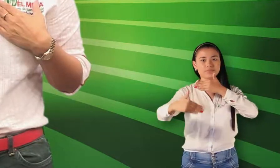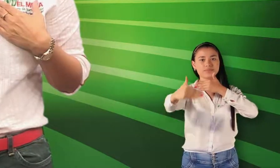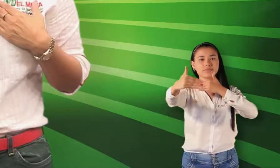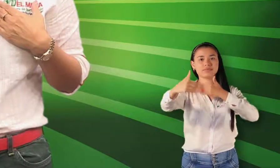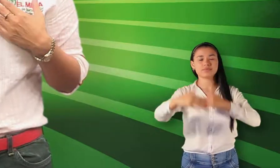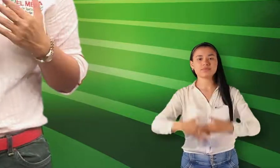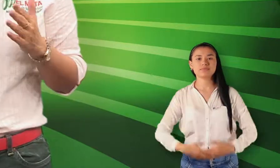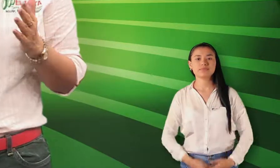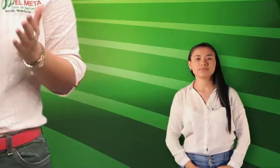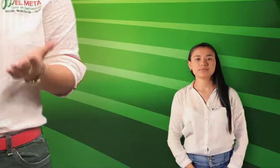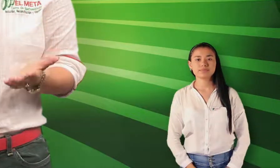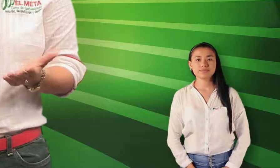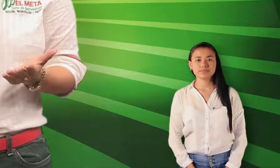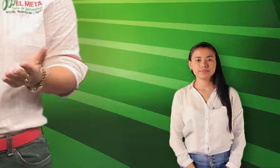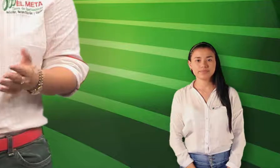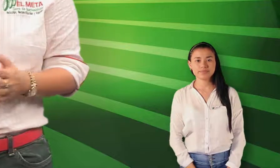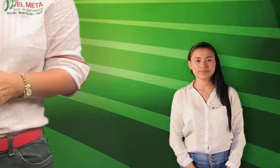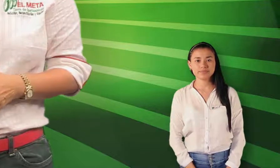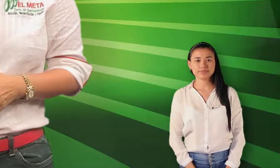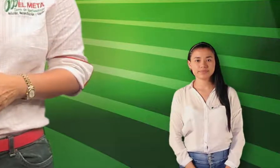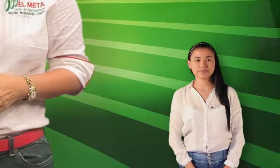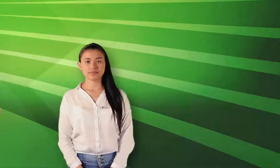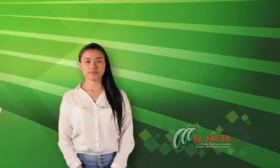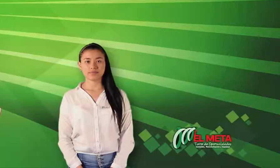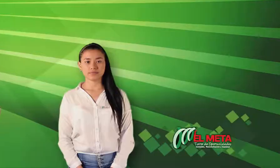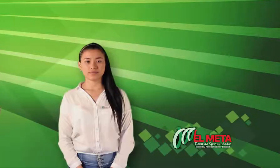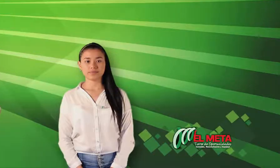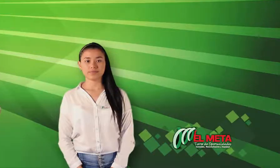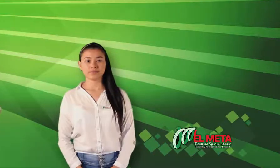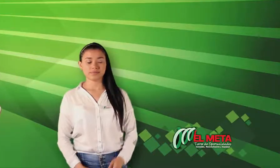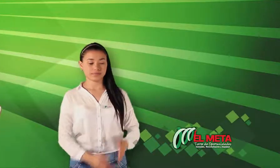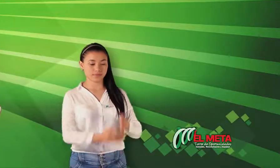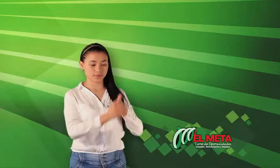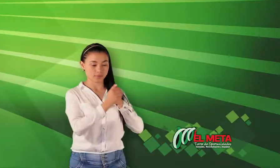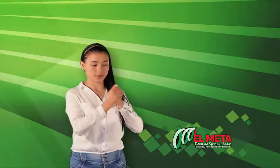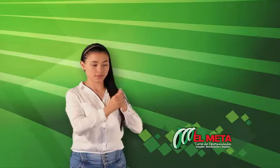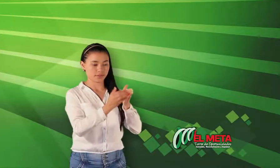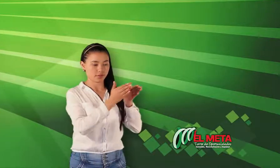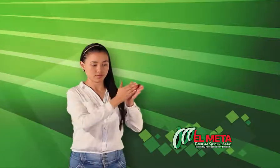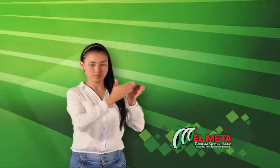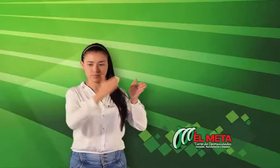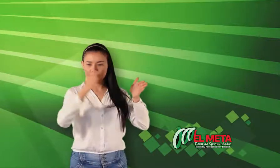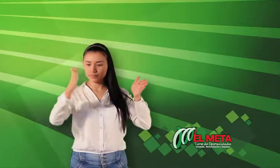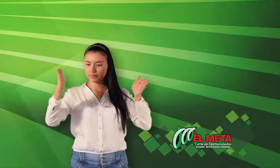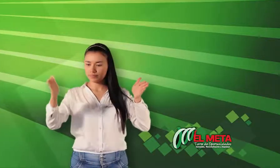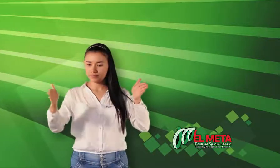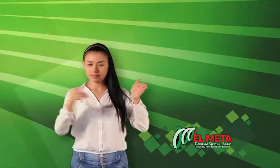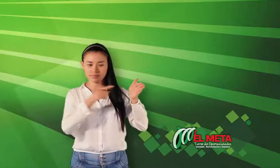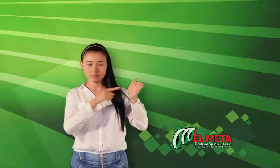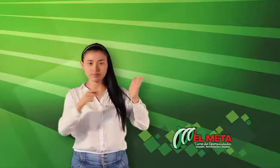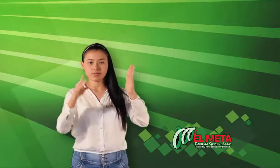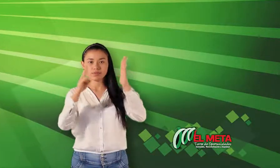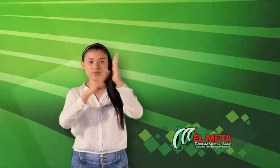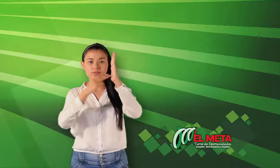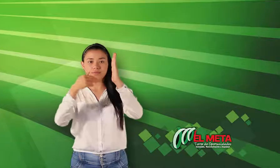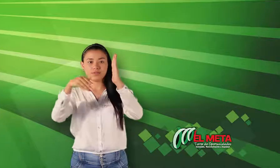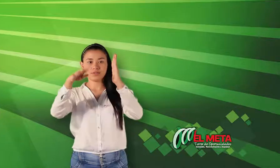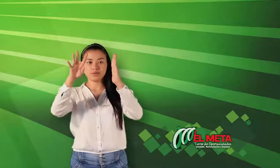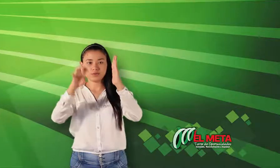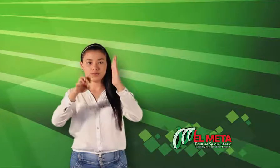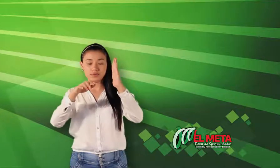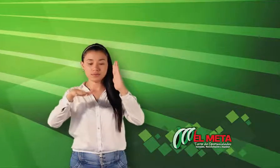nuestro territorio de una paz duradera. Entonces, esta guía de gestión para el